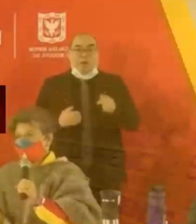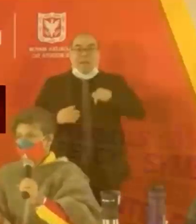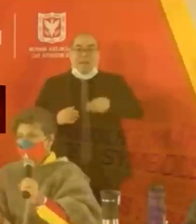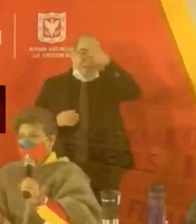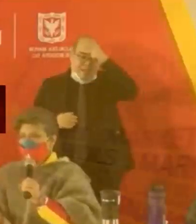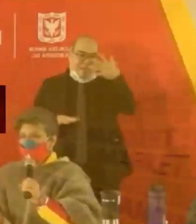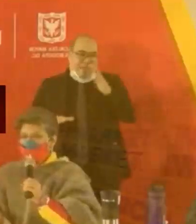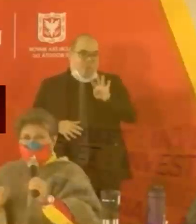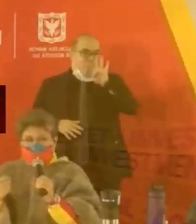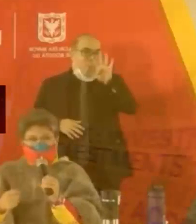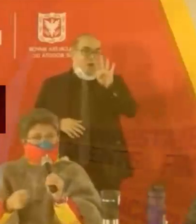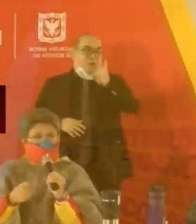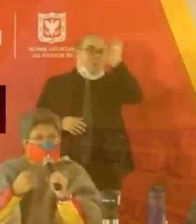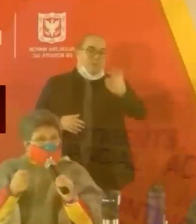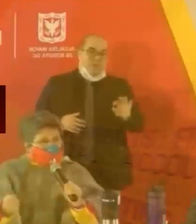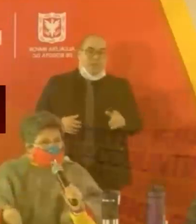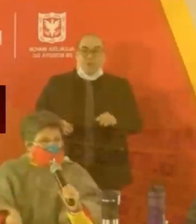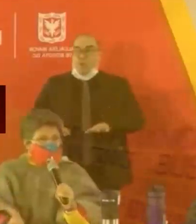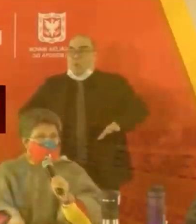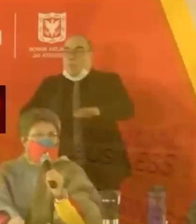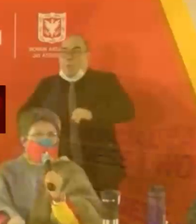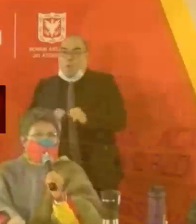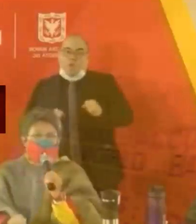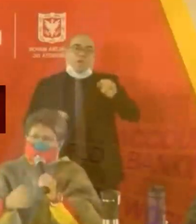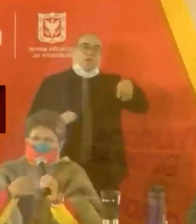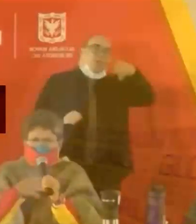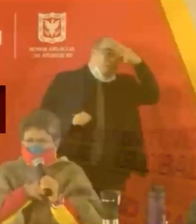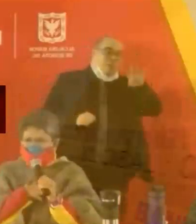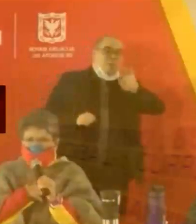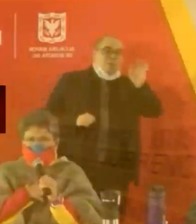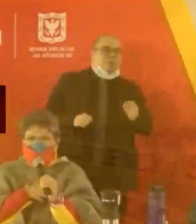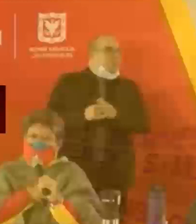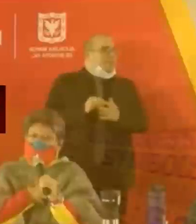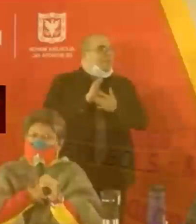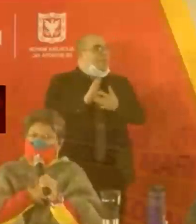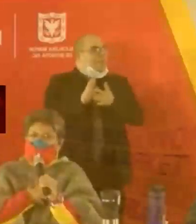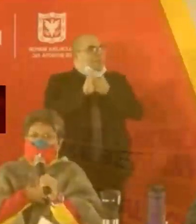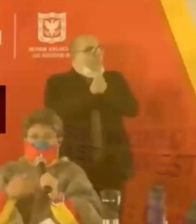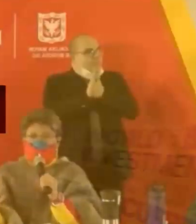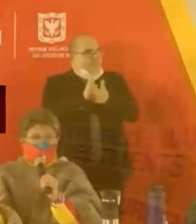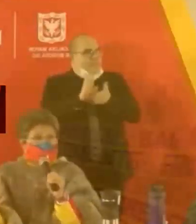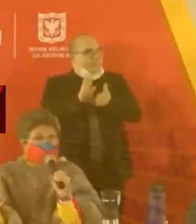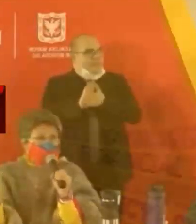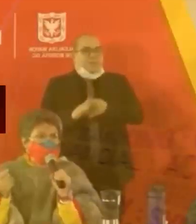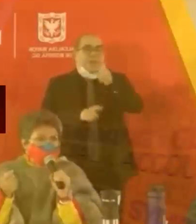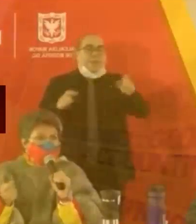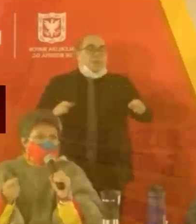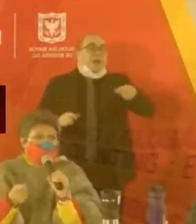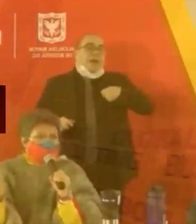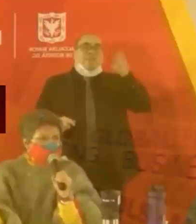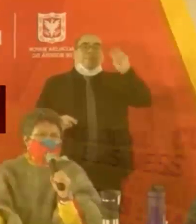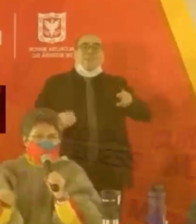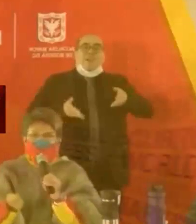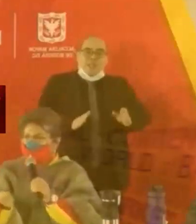a Peña Nieto cuando era presidente de México, porque emitió una cantidad de órdenes en la cual a los venezolanos